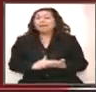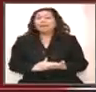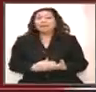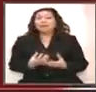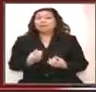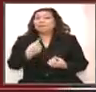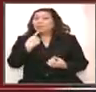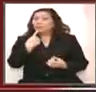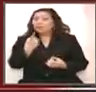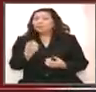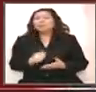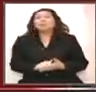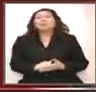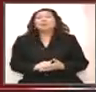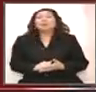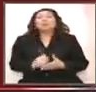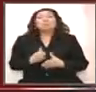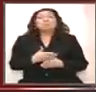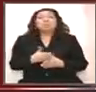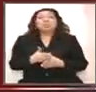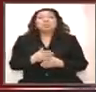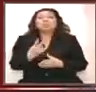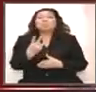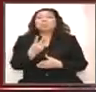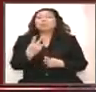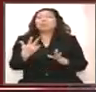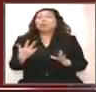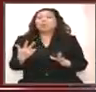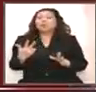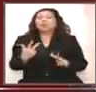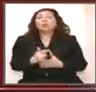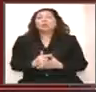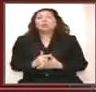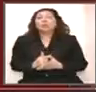Cabe mencionar que en su diseño han participado 28 entidades